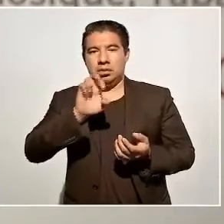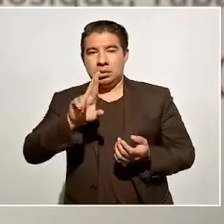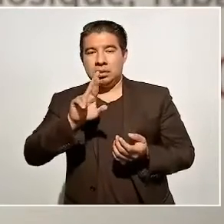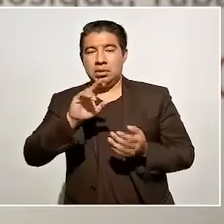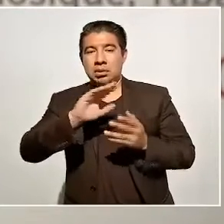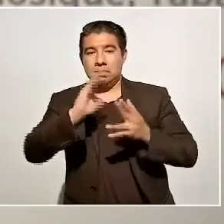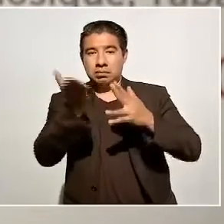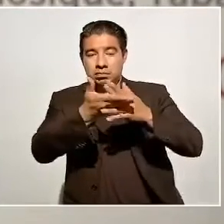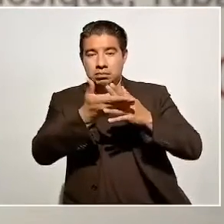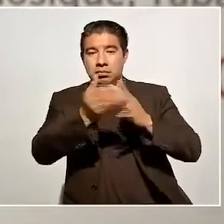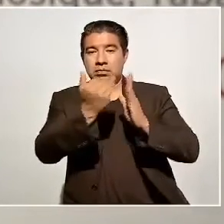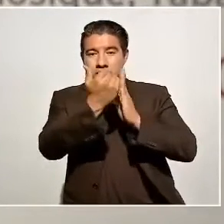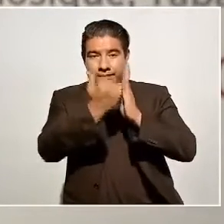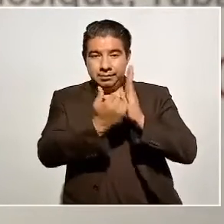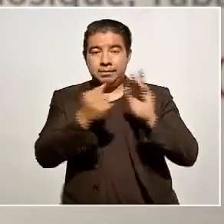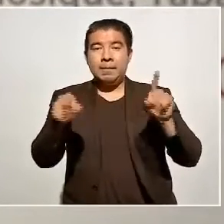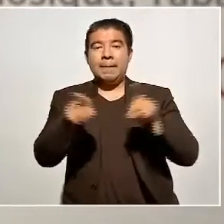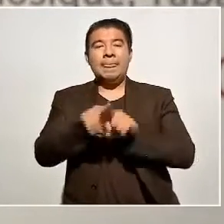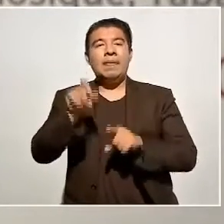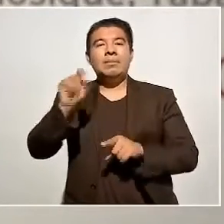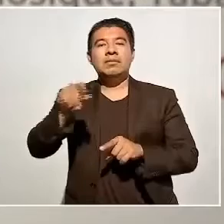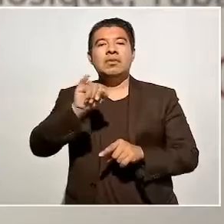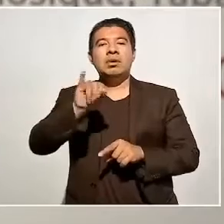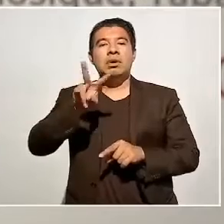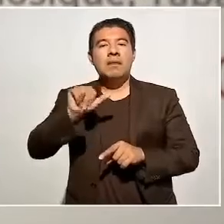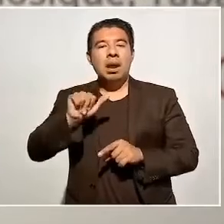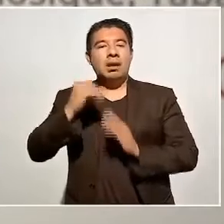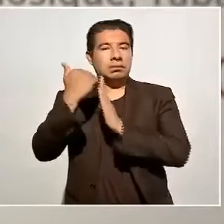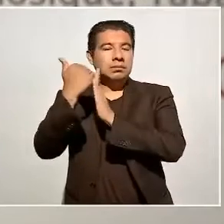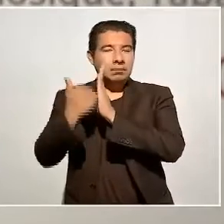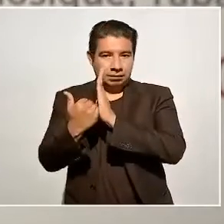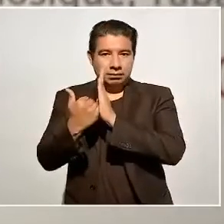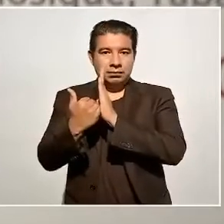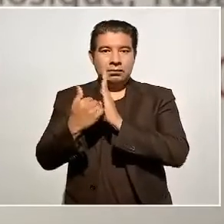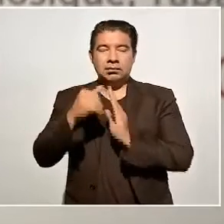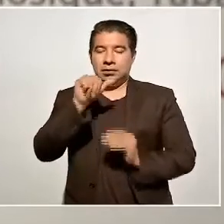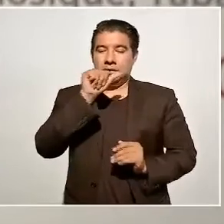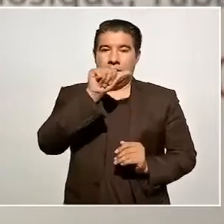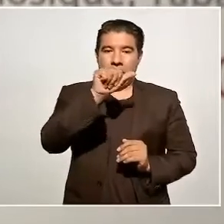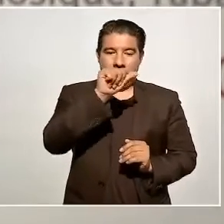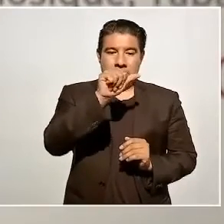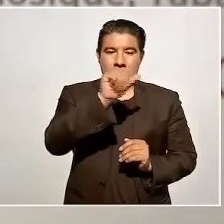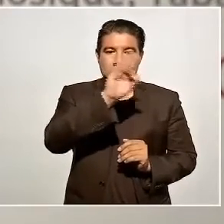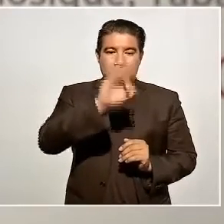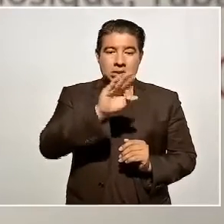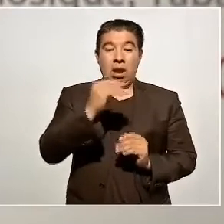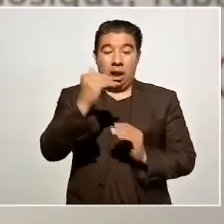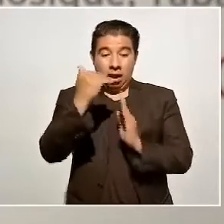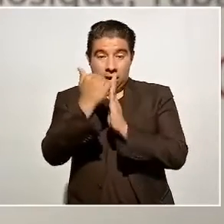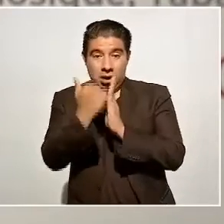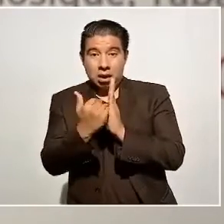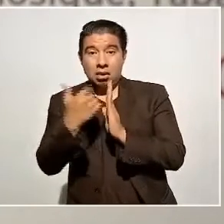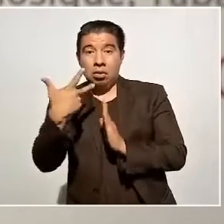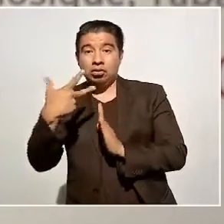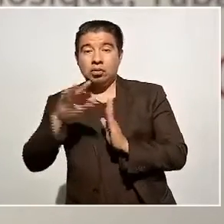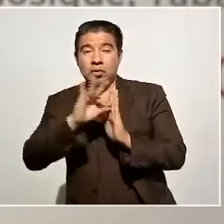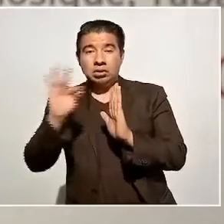mitad y baja también el IVA del 16 al